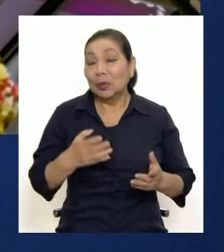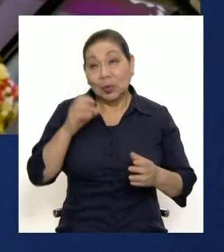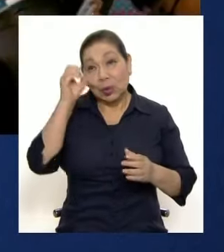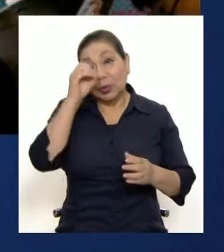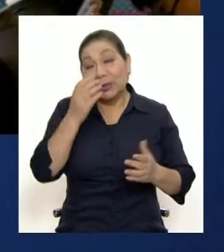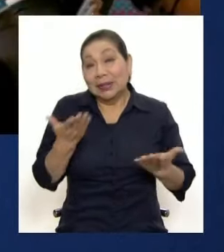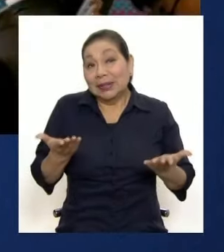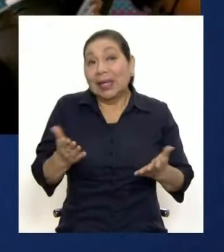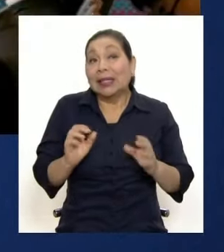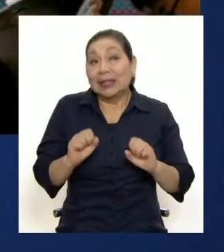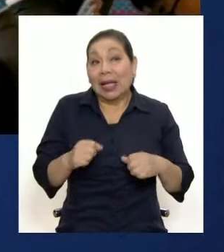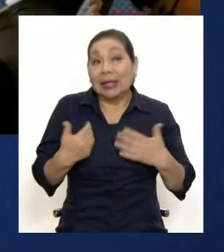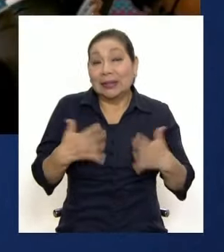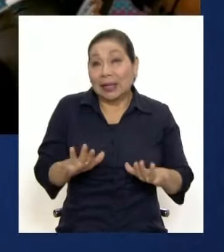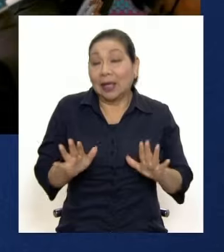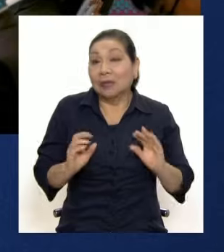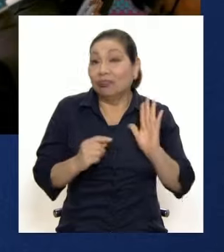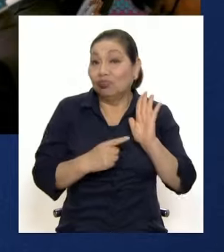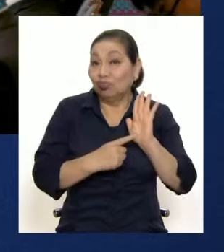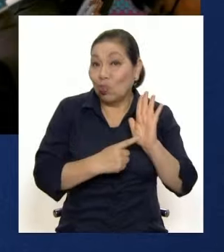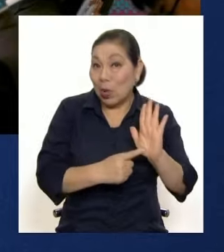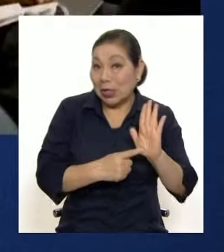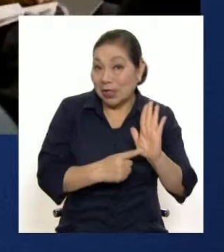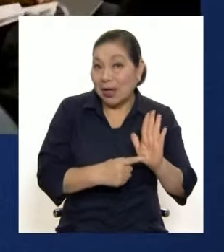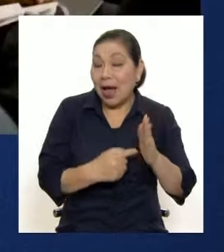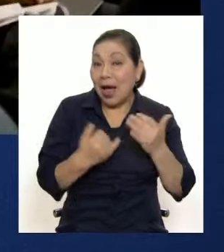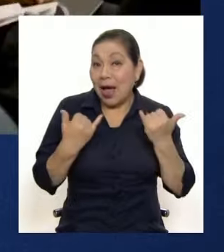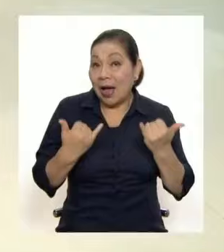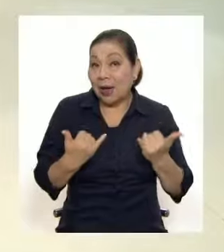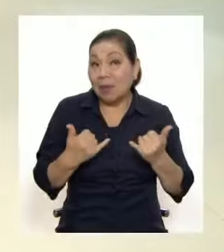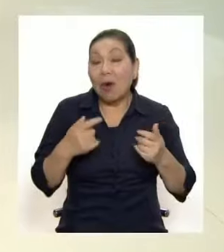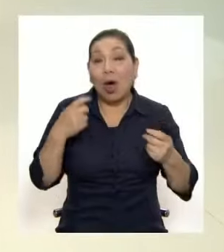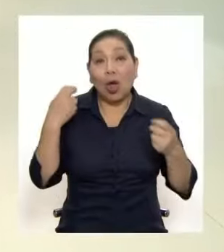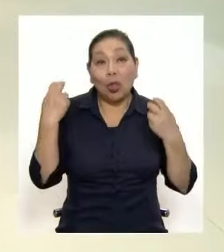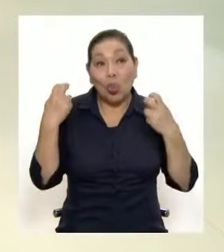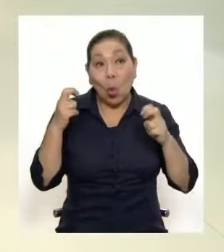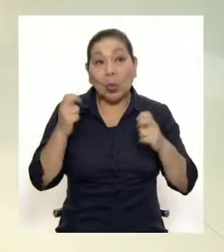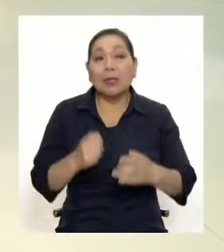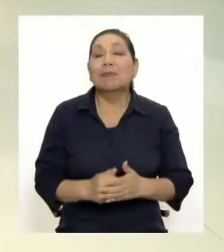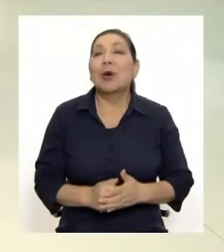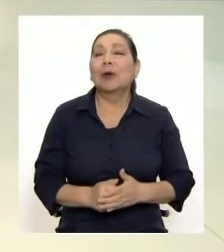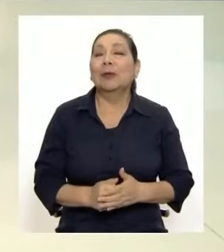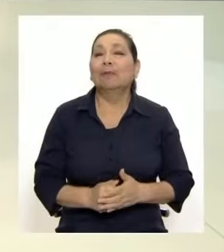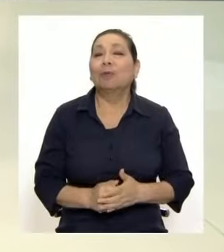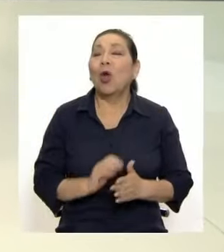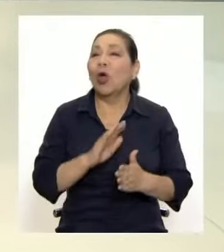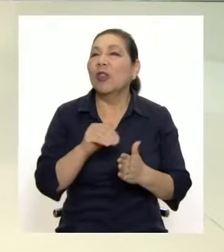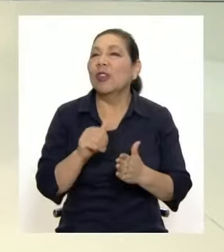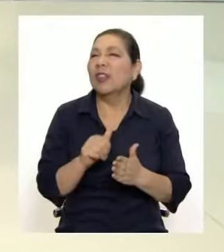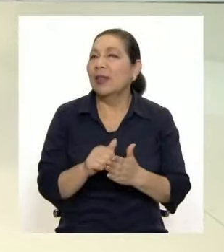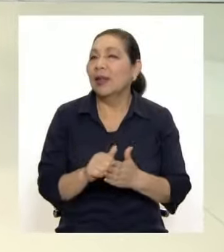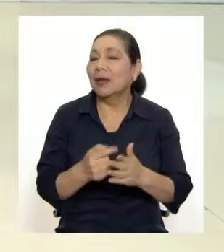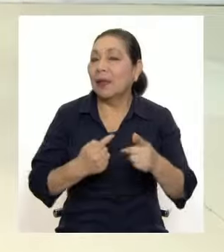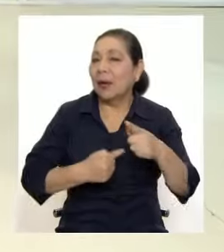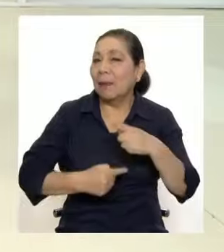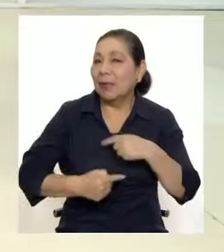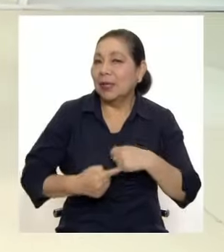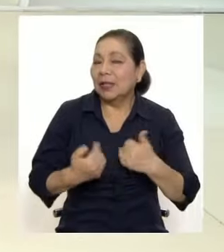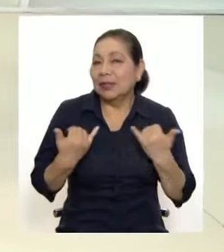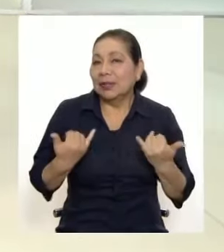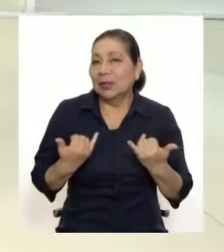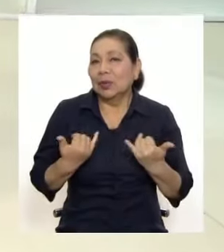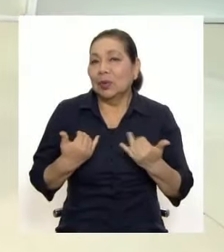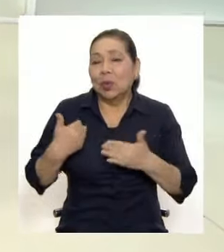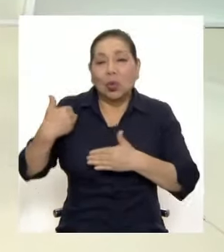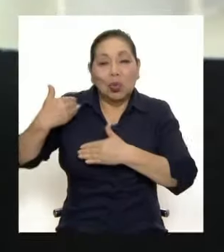oportunidad que ya estamos dando a conocer aquí el turismo también No todo lo que viene detrás de esta